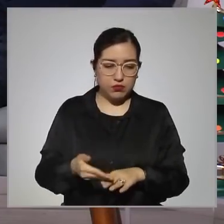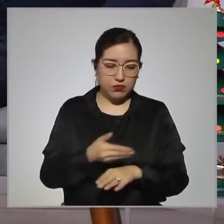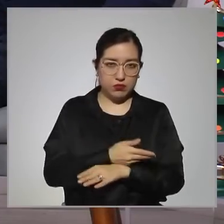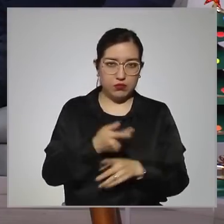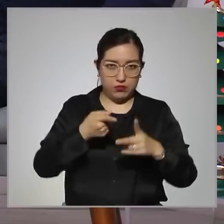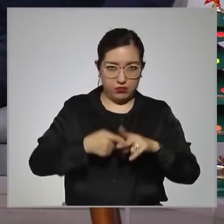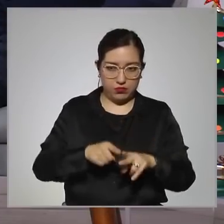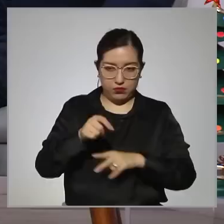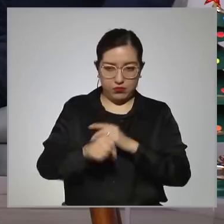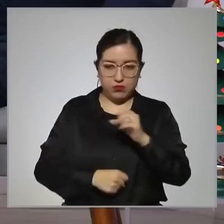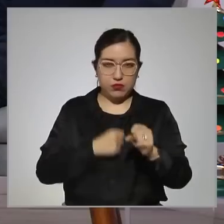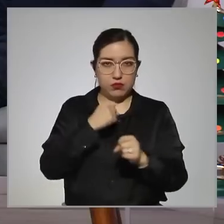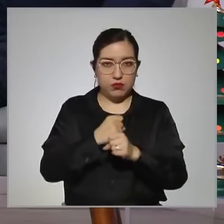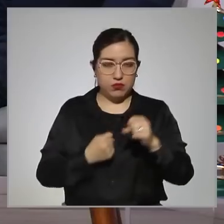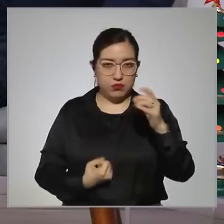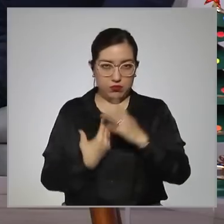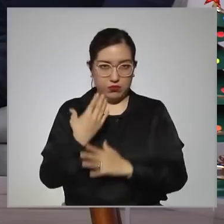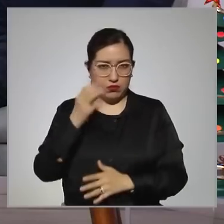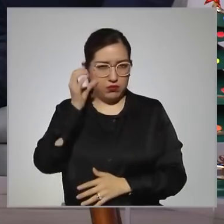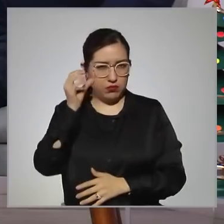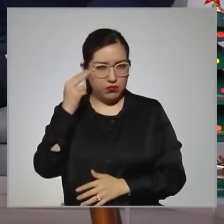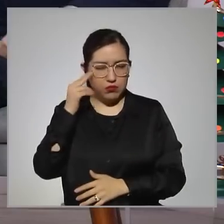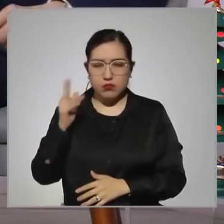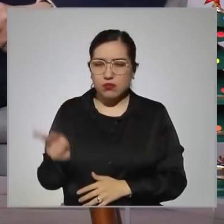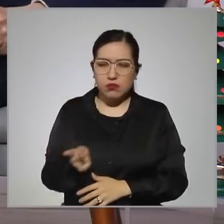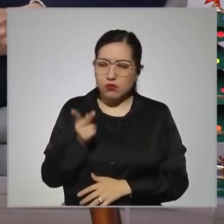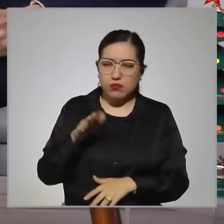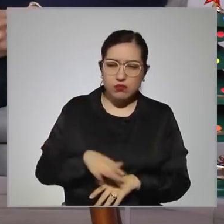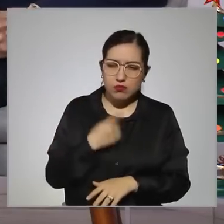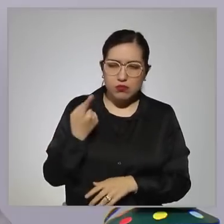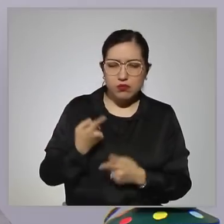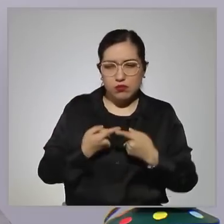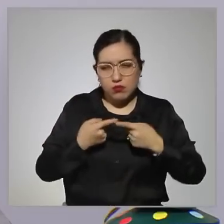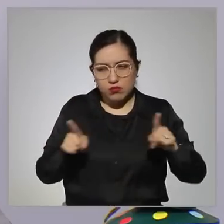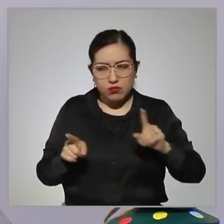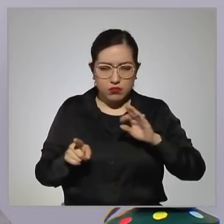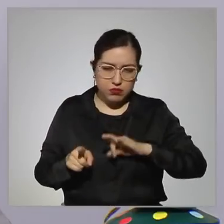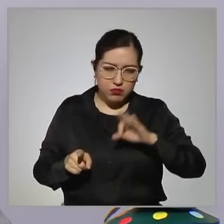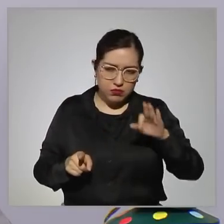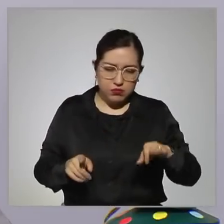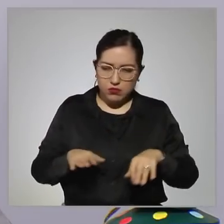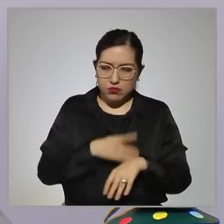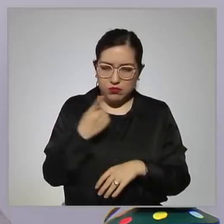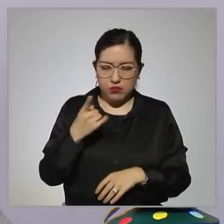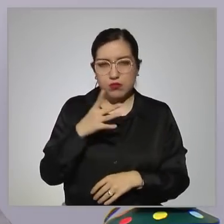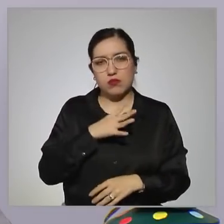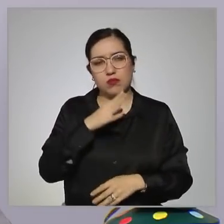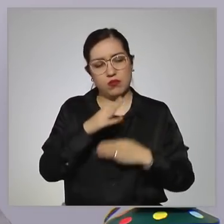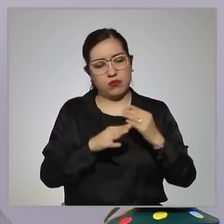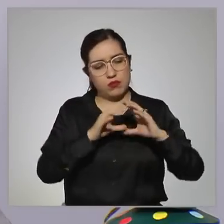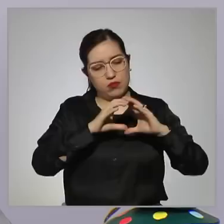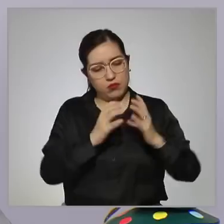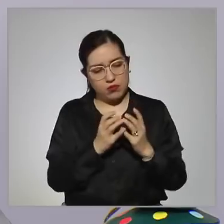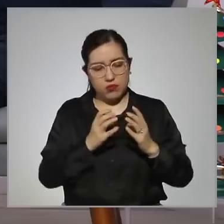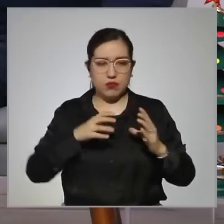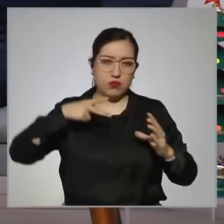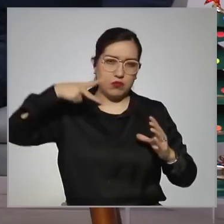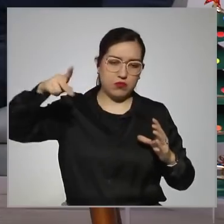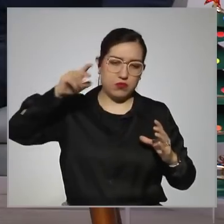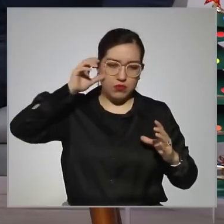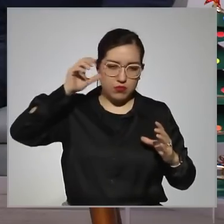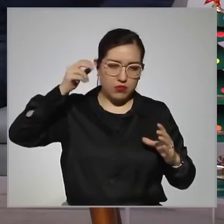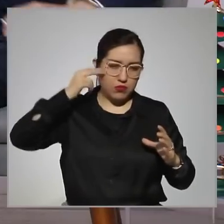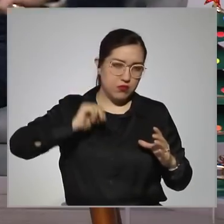inicio del Año Nuevo ¿Y chino. por qué esas diferentes fechas? Bueno, pues esas diferentes fechas con el mundo occidental, pues porque China es otro